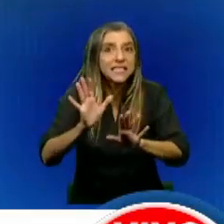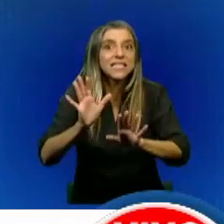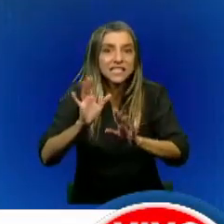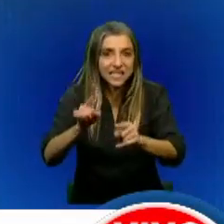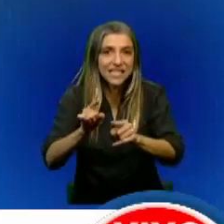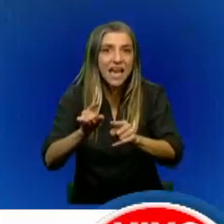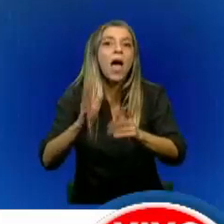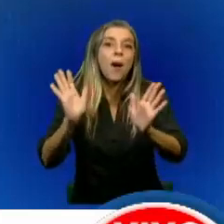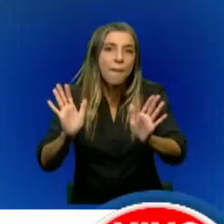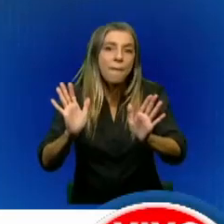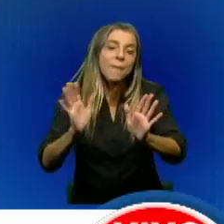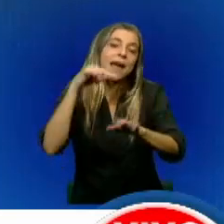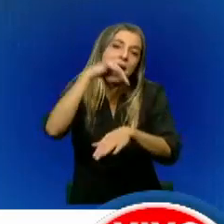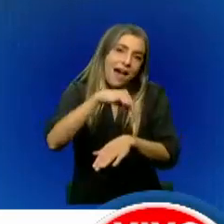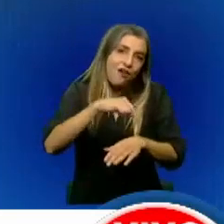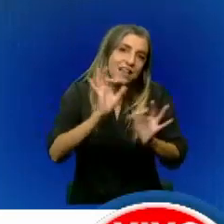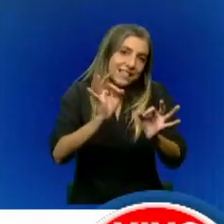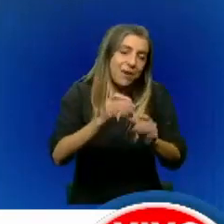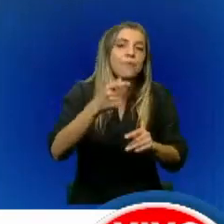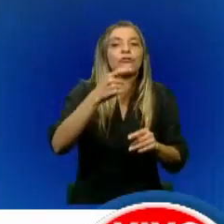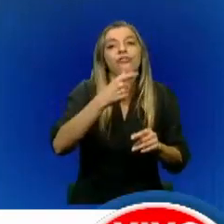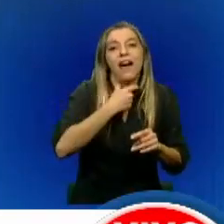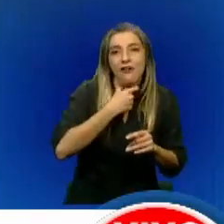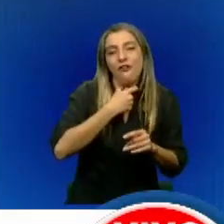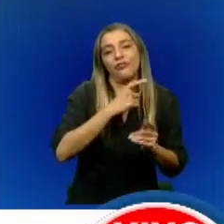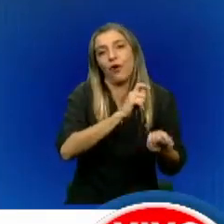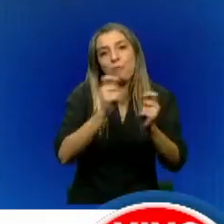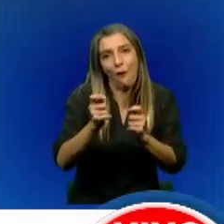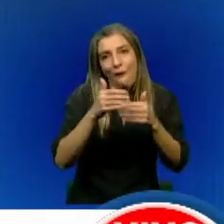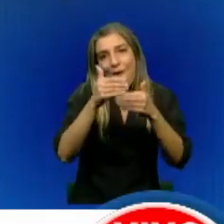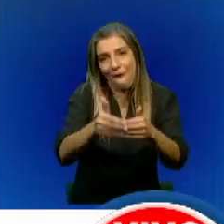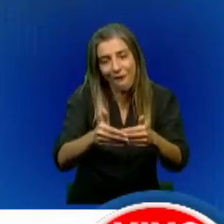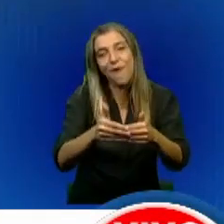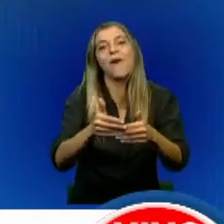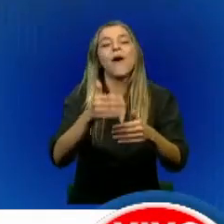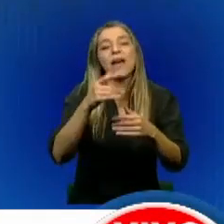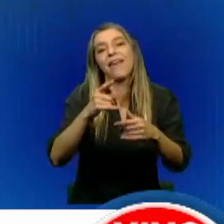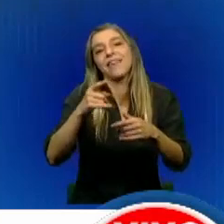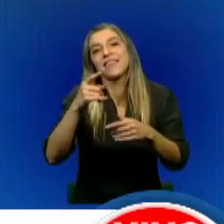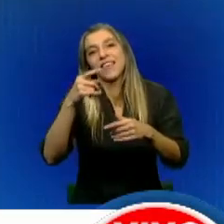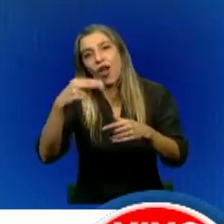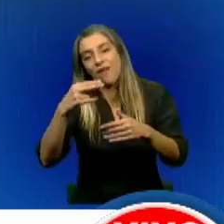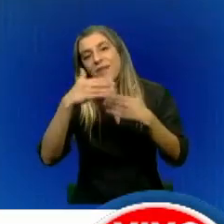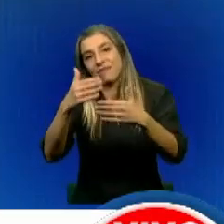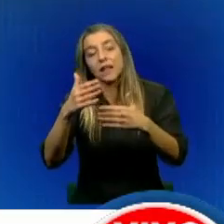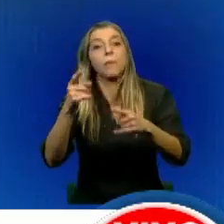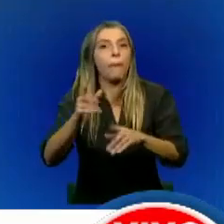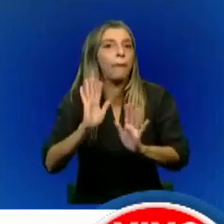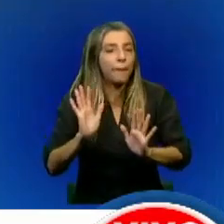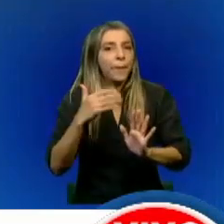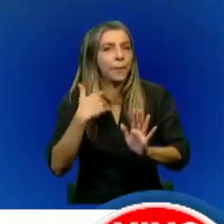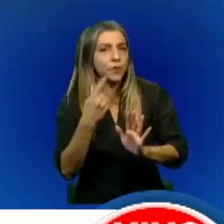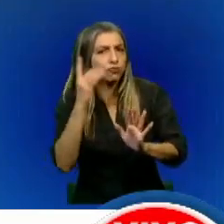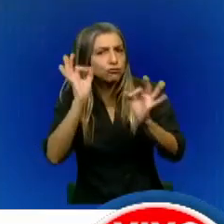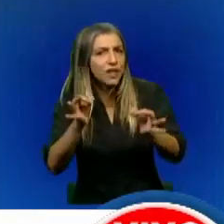agosto, que ahora serán en septiembre, y de octubre, que ahora serán en el mes de noviembre. Por eso, más allá de la implicancia jurídica